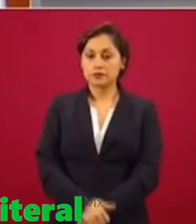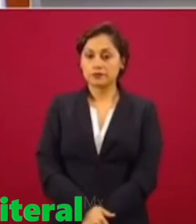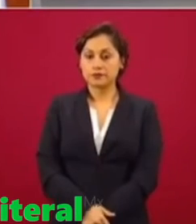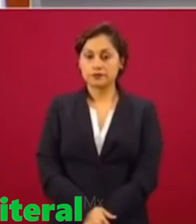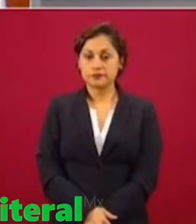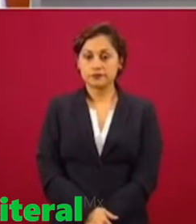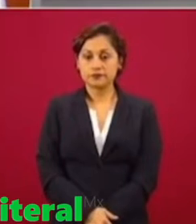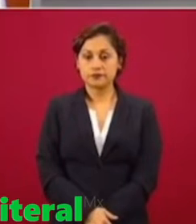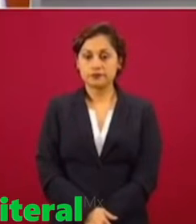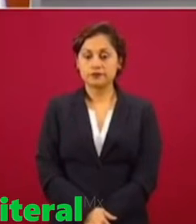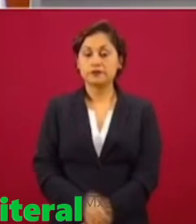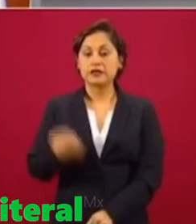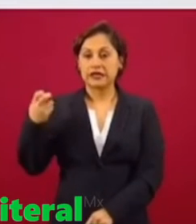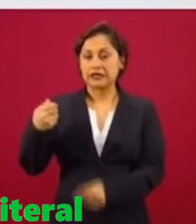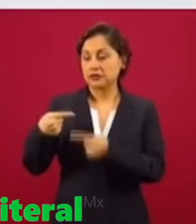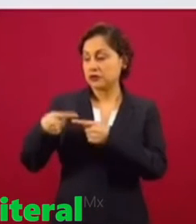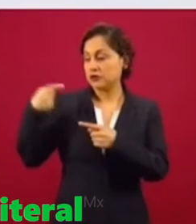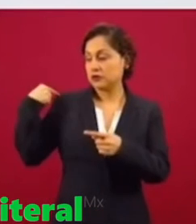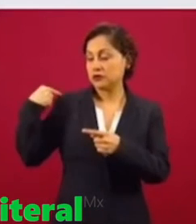en los últimos días.